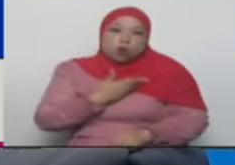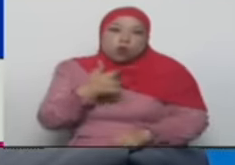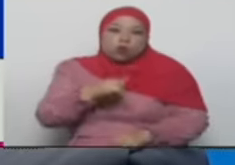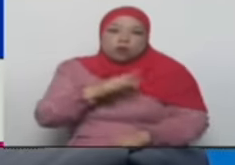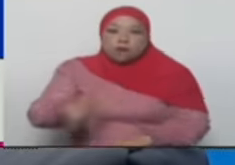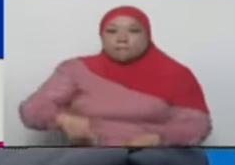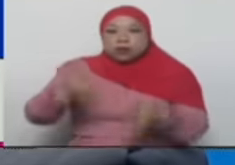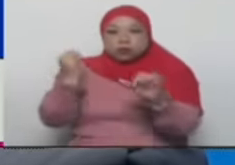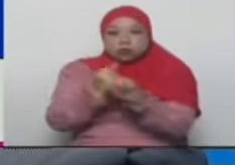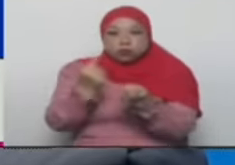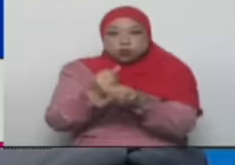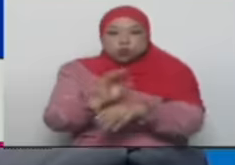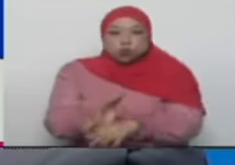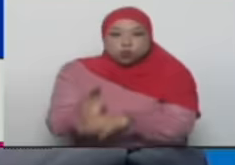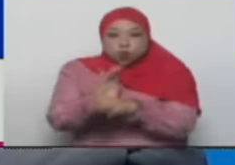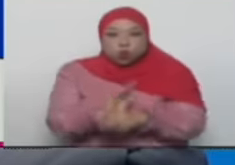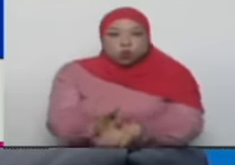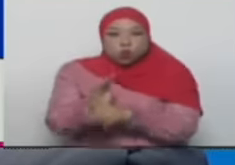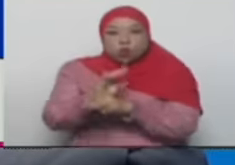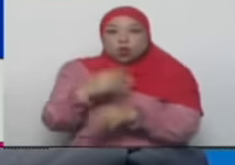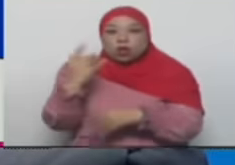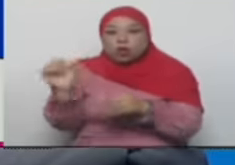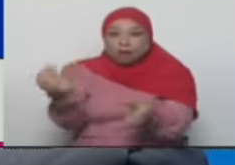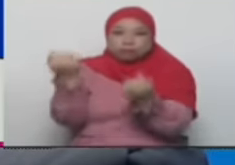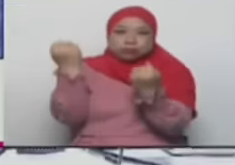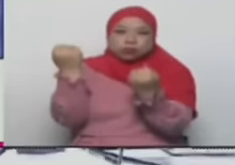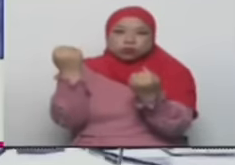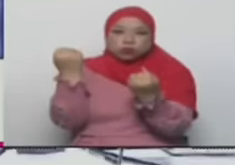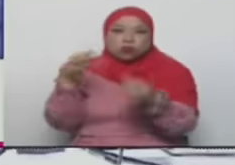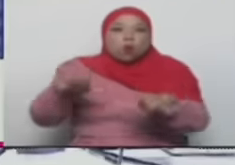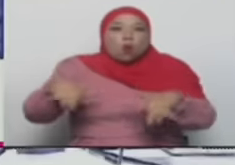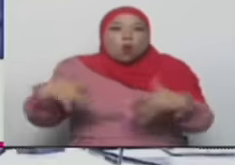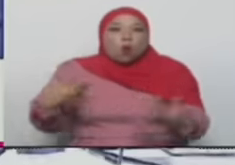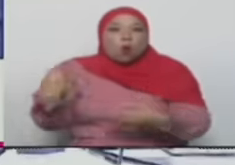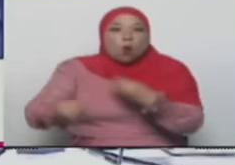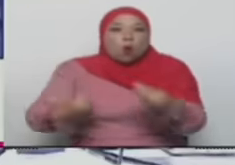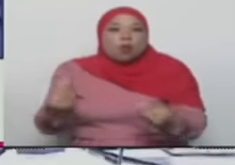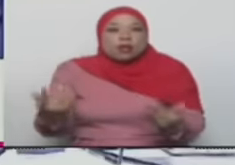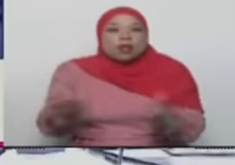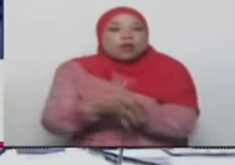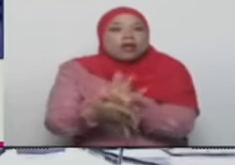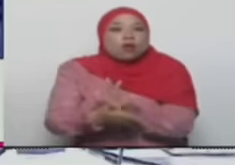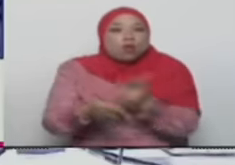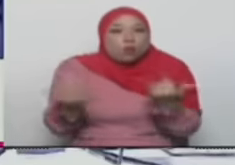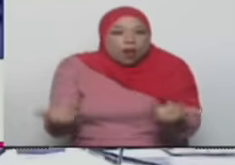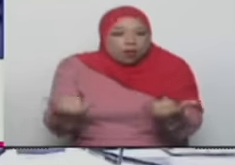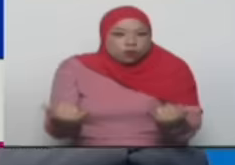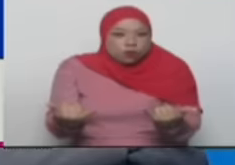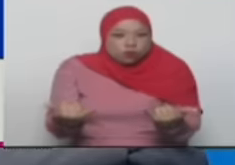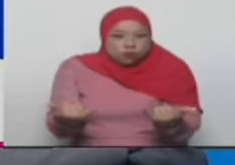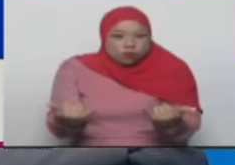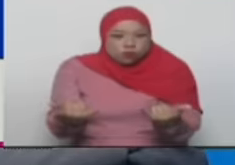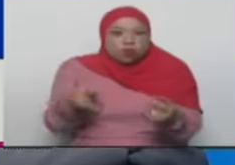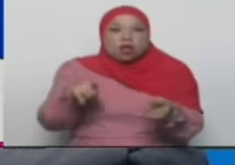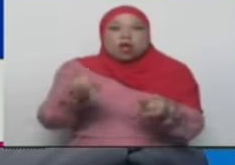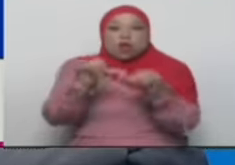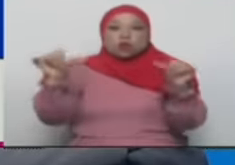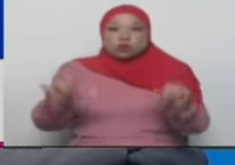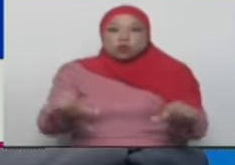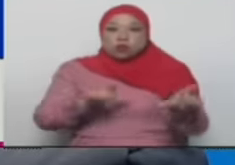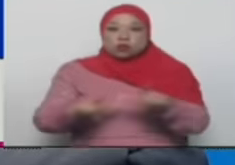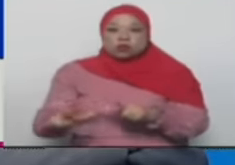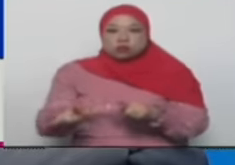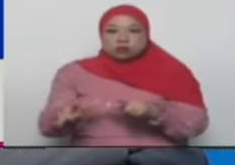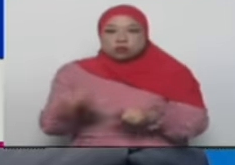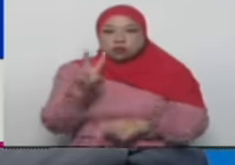nos permitan protegernos de esos virus y de esos... ¿Cuándo lo vamos a hacer? ¿Cómo lo vamos a hacer? ¿Qué hay que hacer? Bueno, ya tenemos toda una estructura de